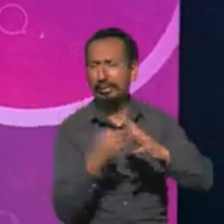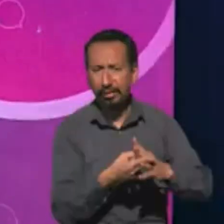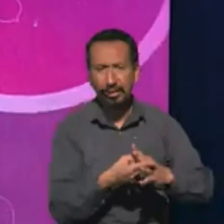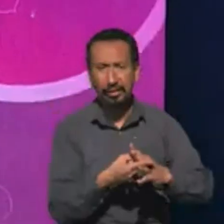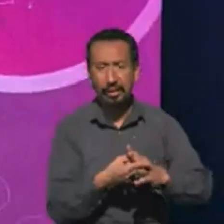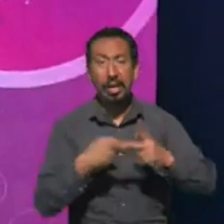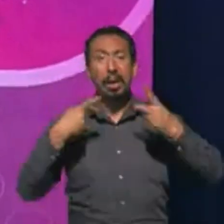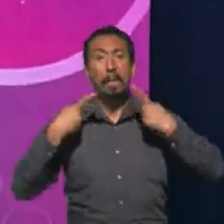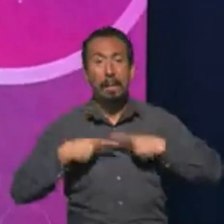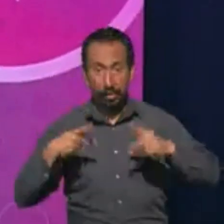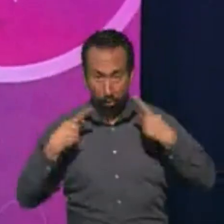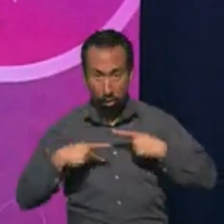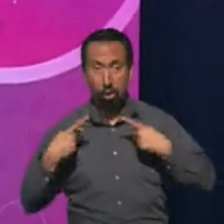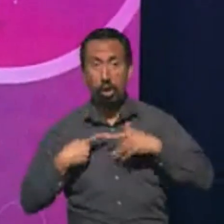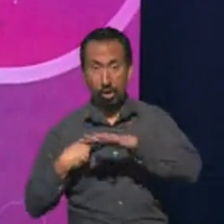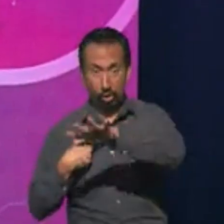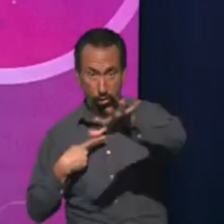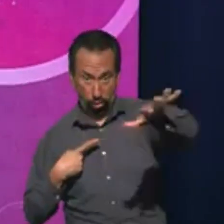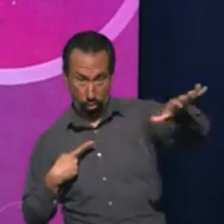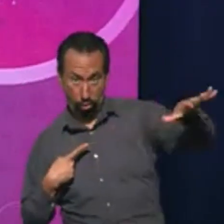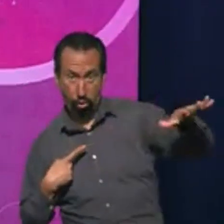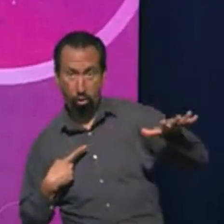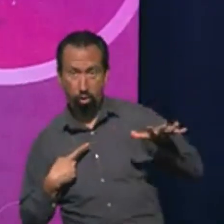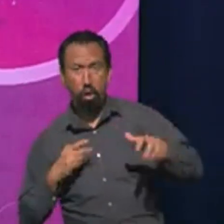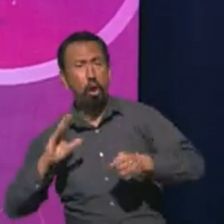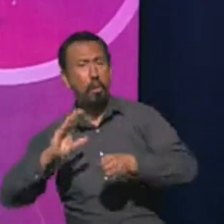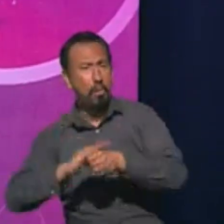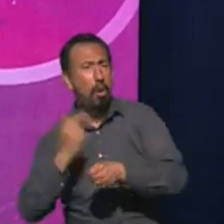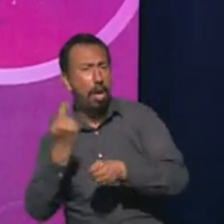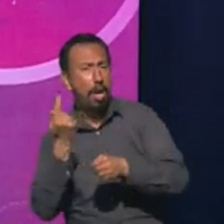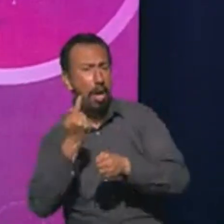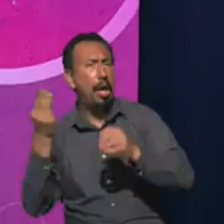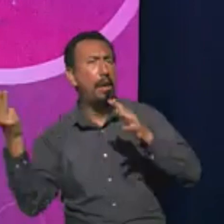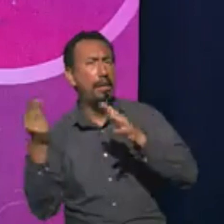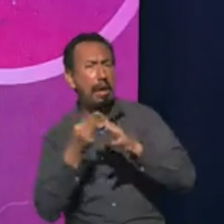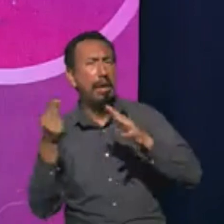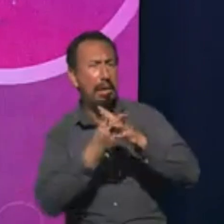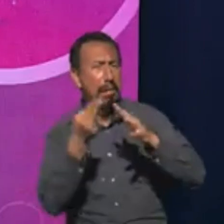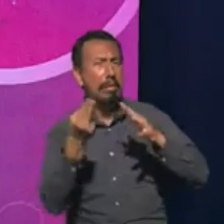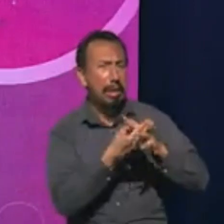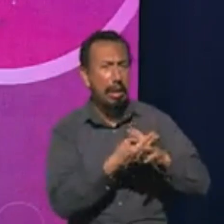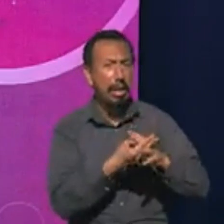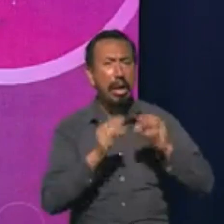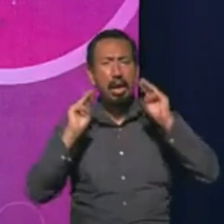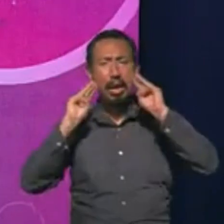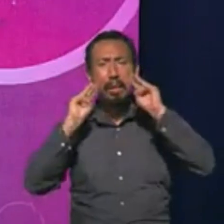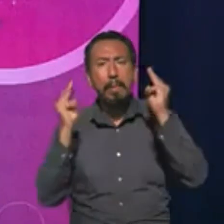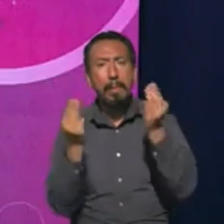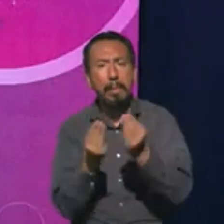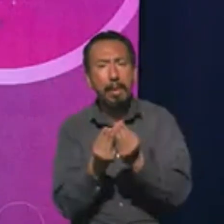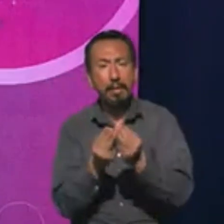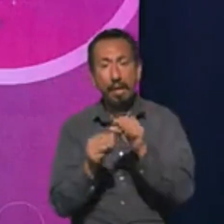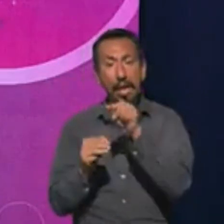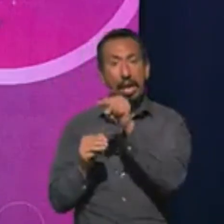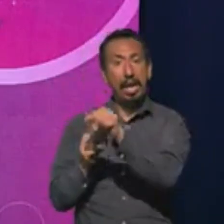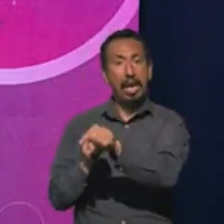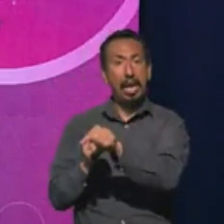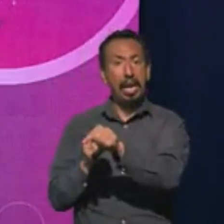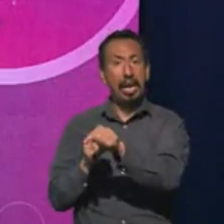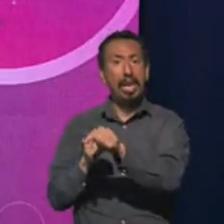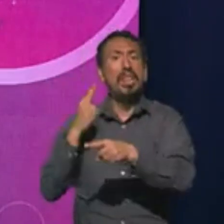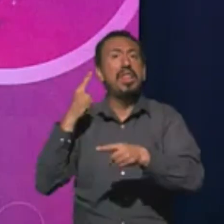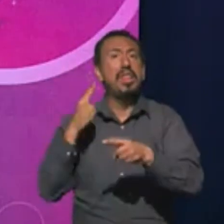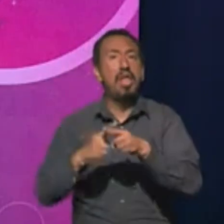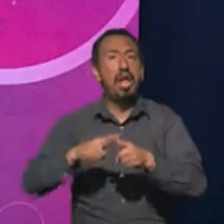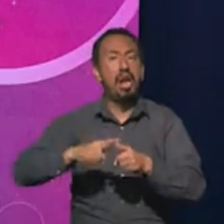gente tiene que saber que los homicidios vinculados a la delincuencia organizada son competencia